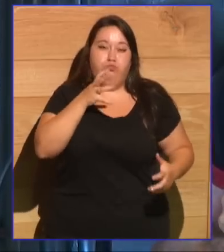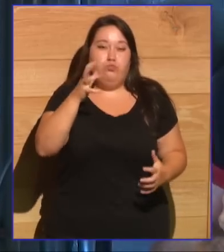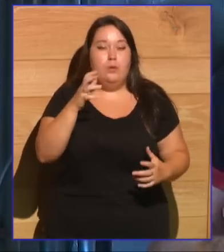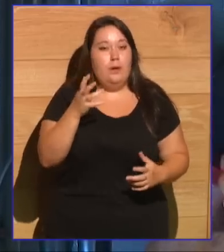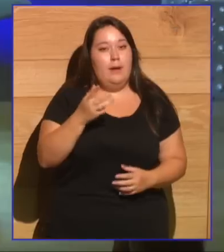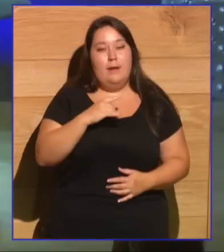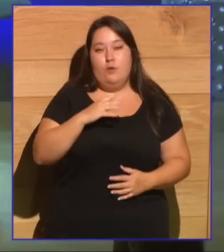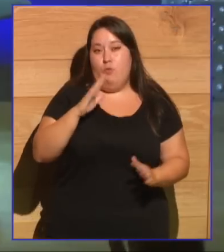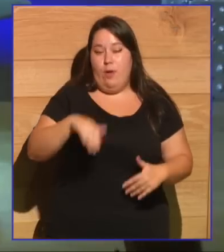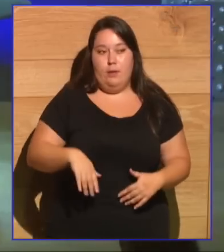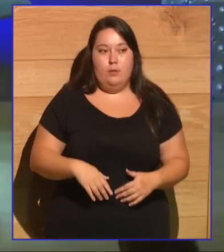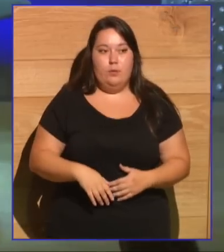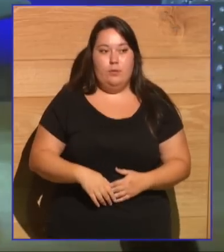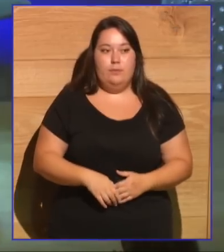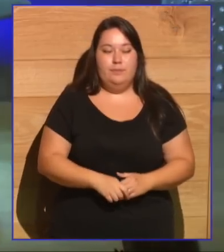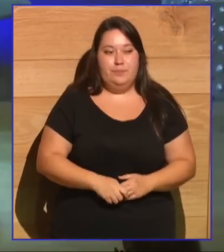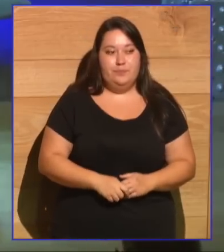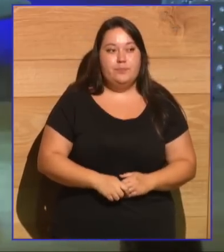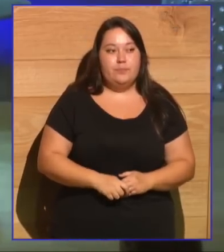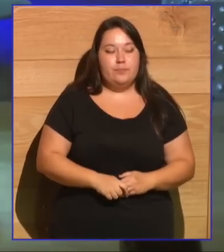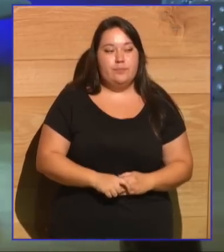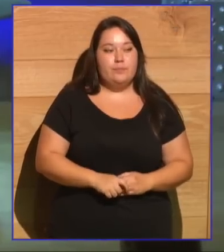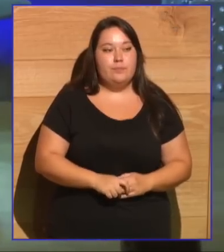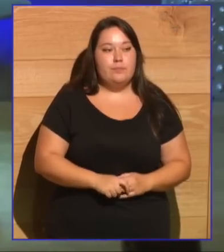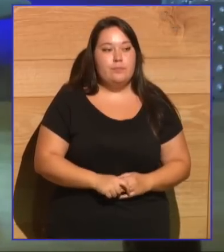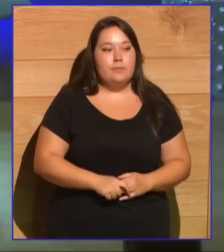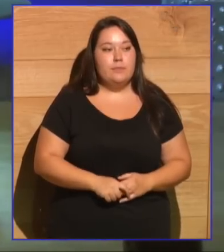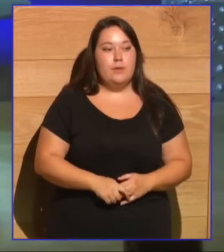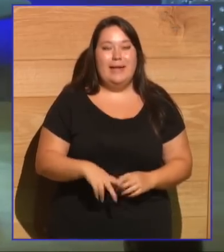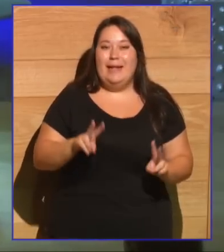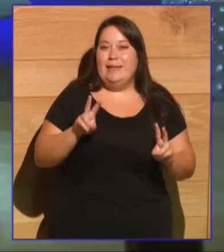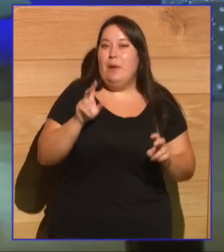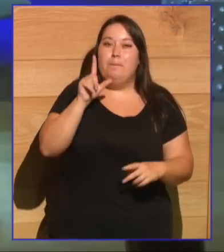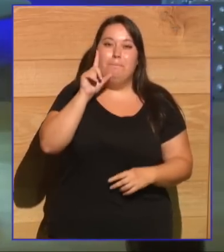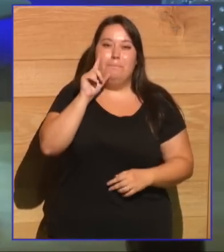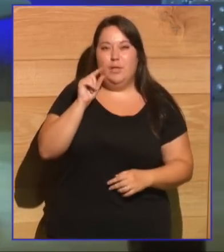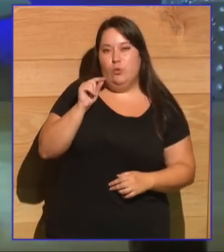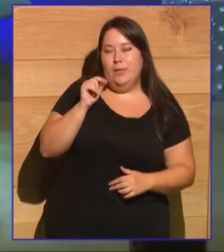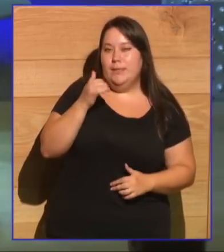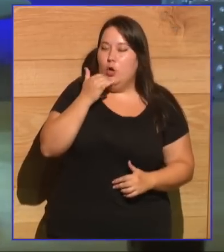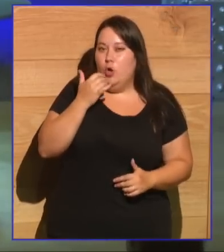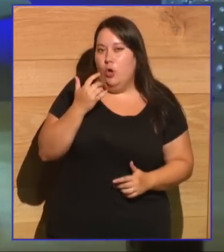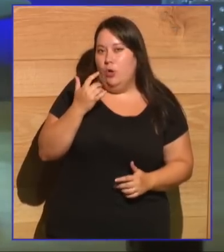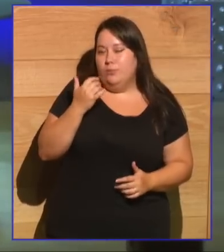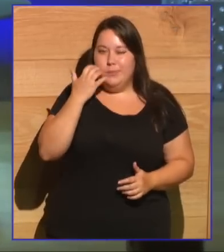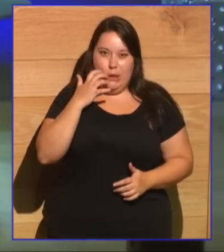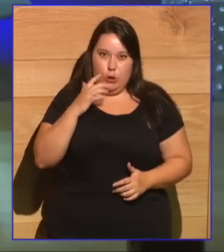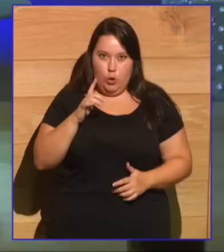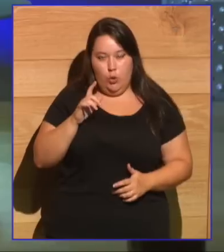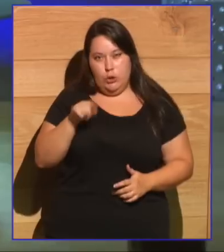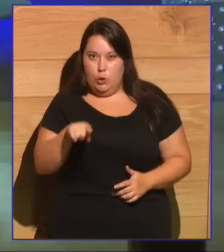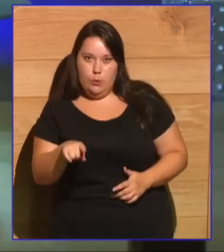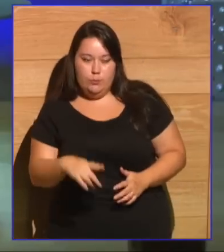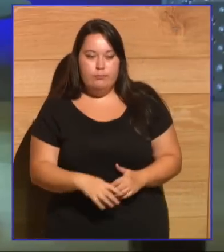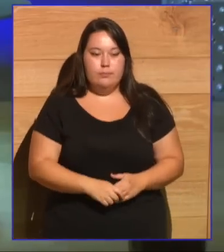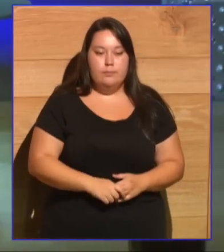rodrigo la mar y poppins de salamanca que ese mix un halo de pichu risa queda nada de repente ni tengo tampoco